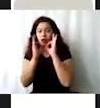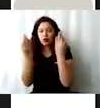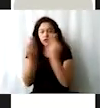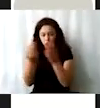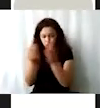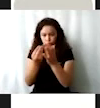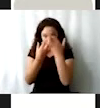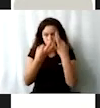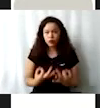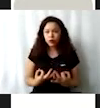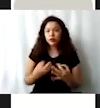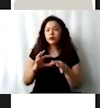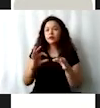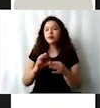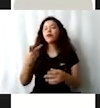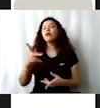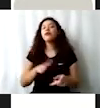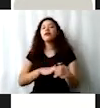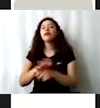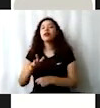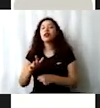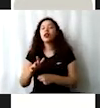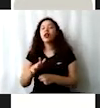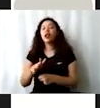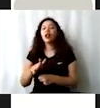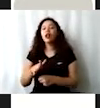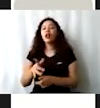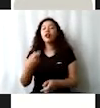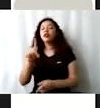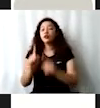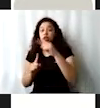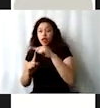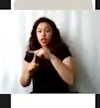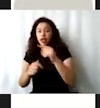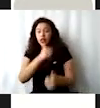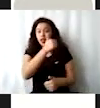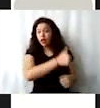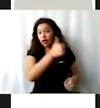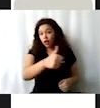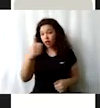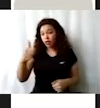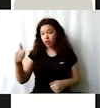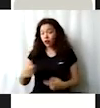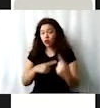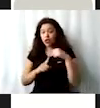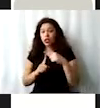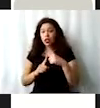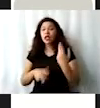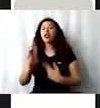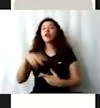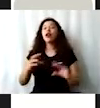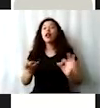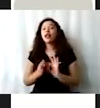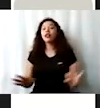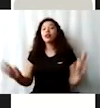informales, etcétera, cuáles son precisamente las tareas a trabajar de cada uno de ustedes y qué es lo realmente importante de